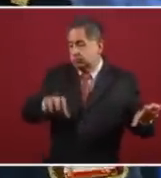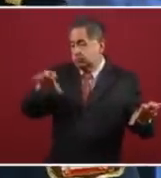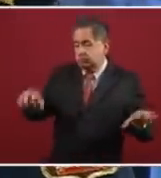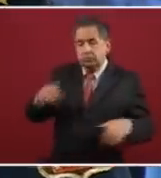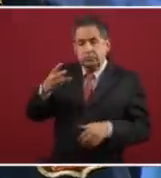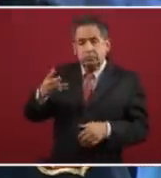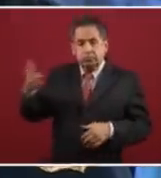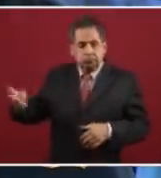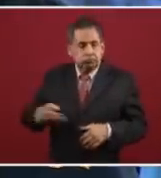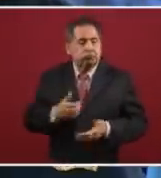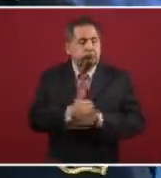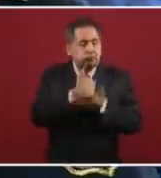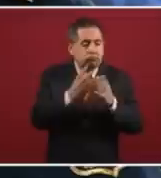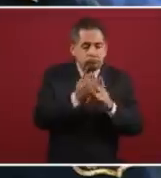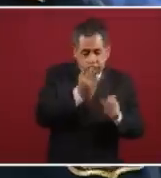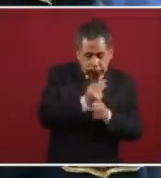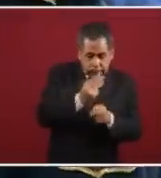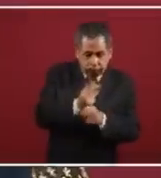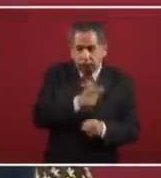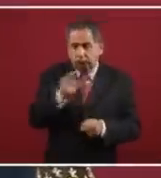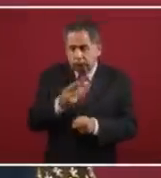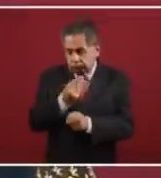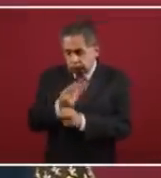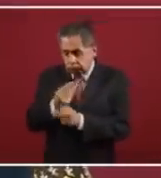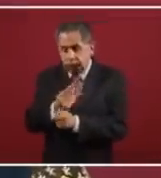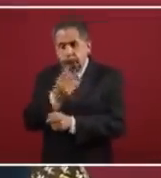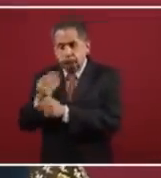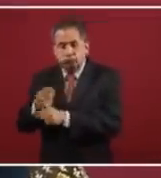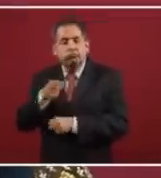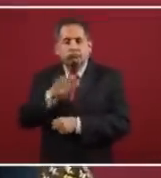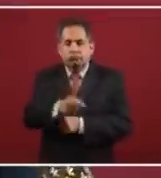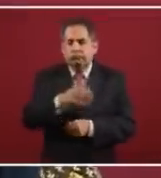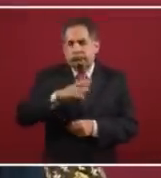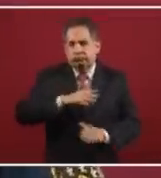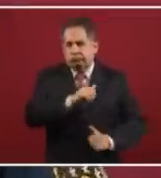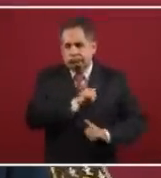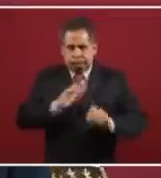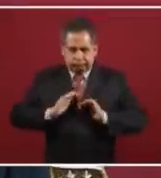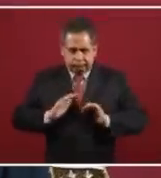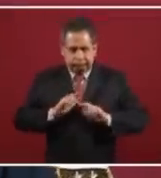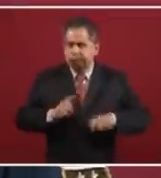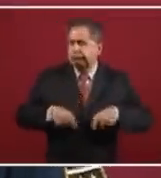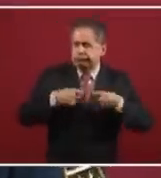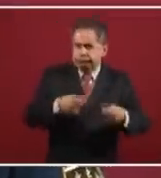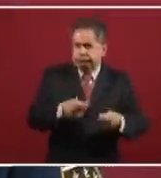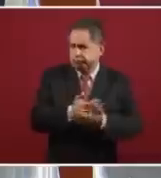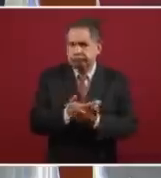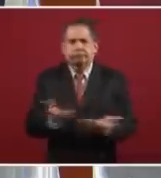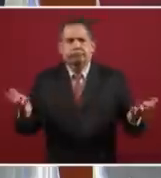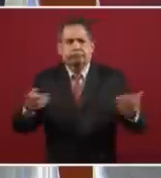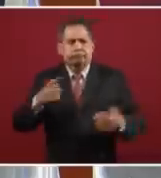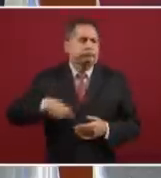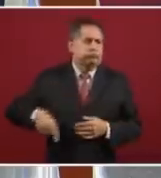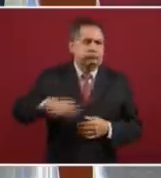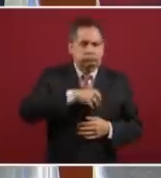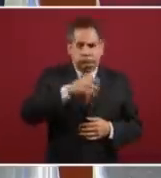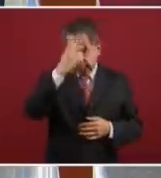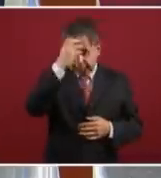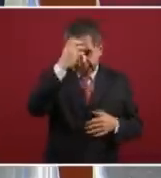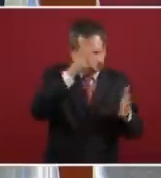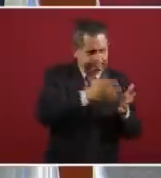Chapultepec, considerando que ahí tenemos algunos campos militares que serán utilizados para estas